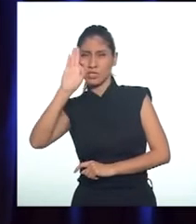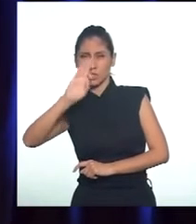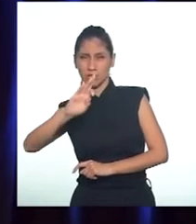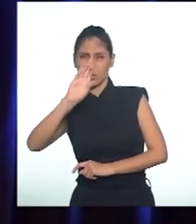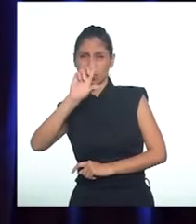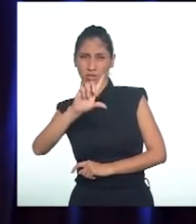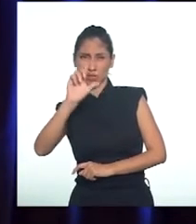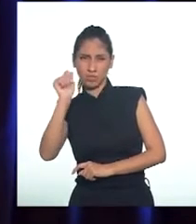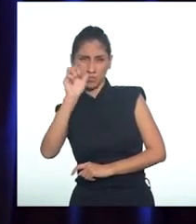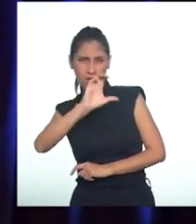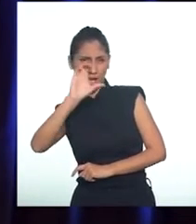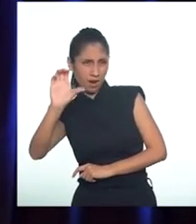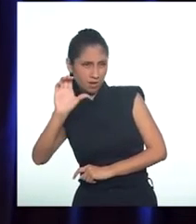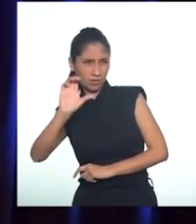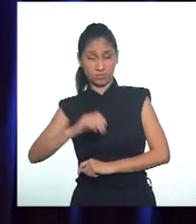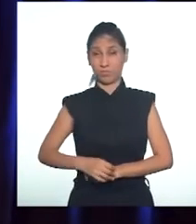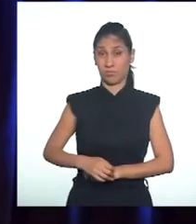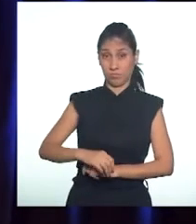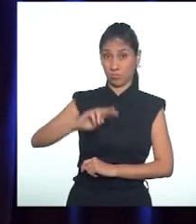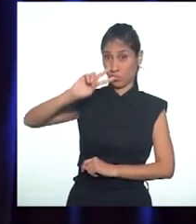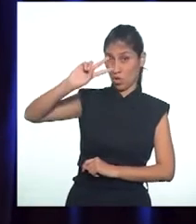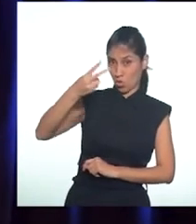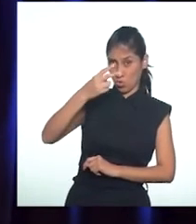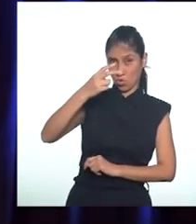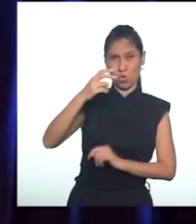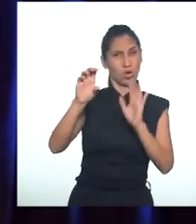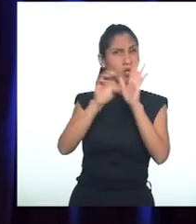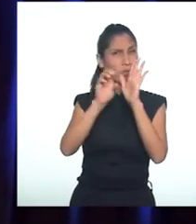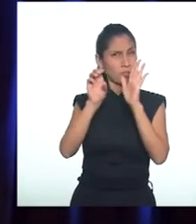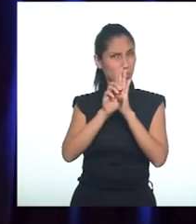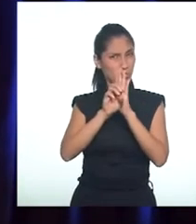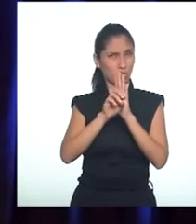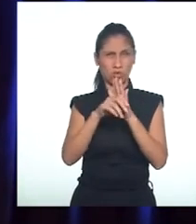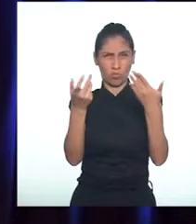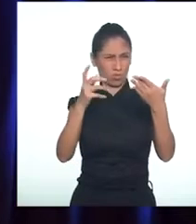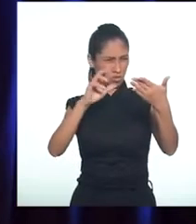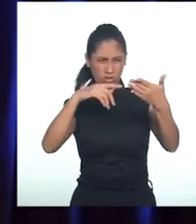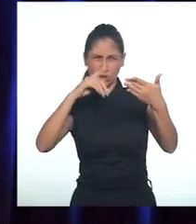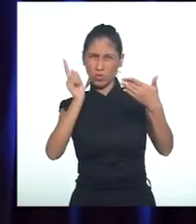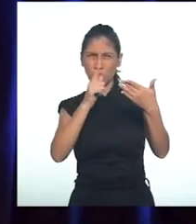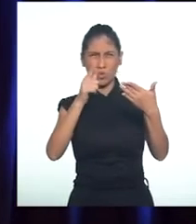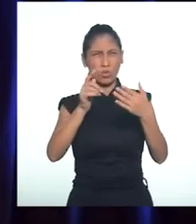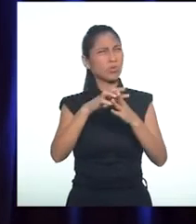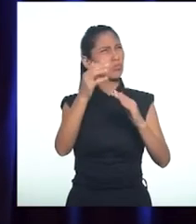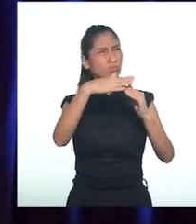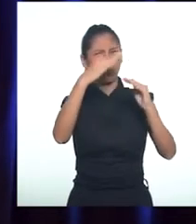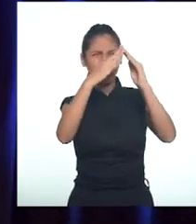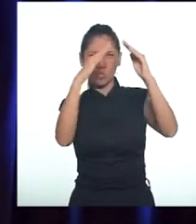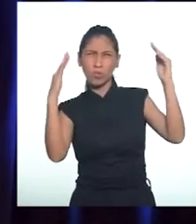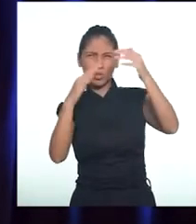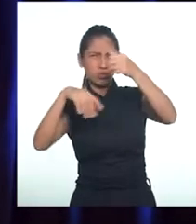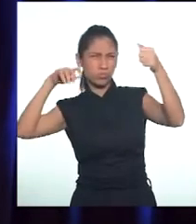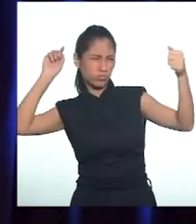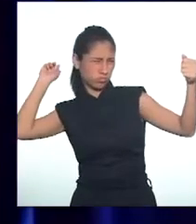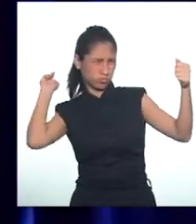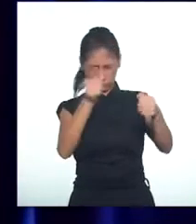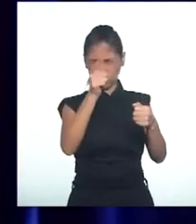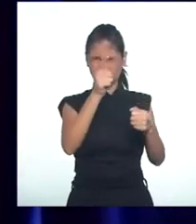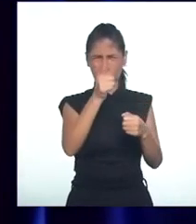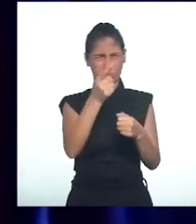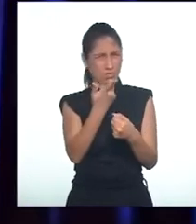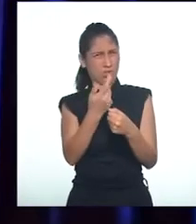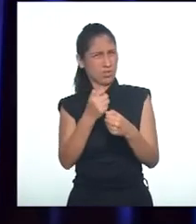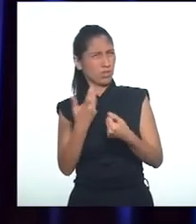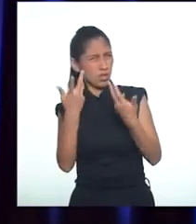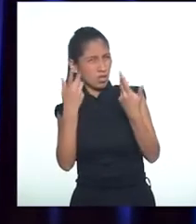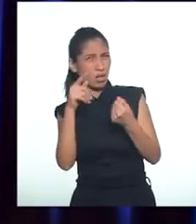capítulo. ¡Floc! Un discreto golpe resuena en la estrecha puerta del 6-4. Al